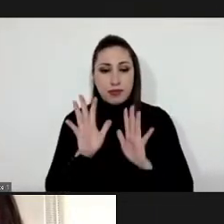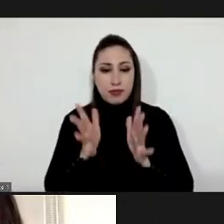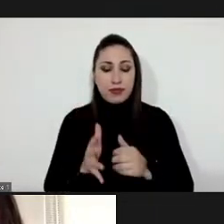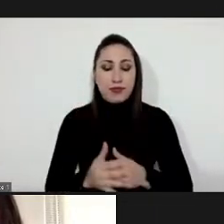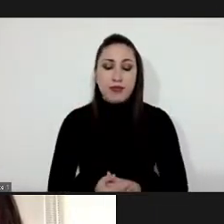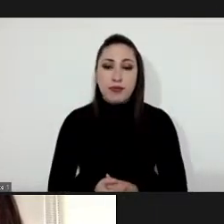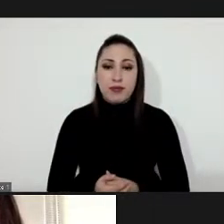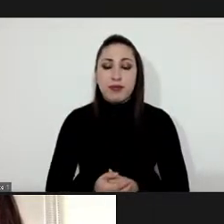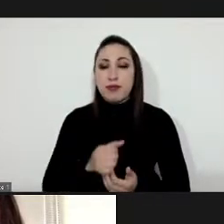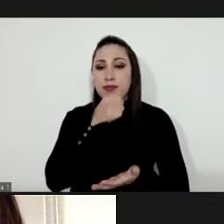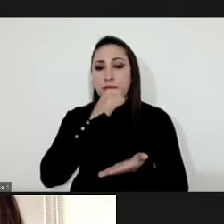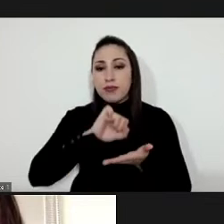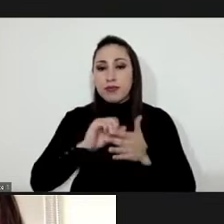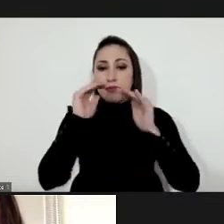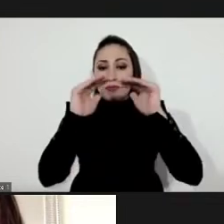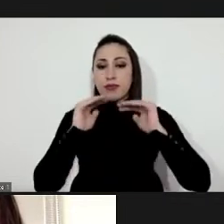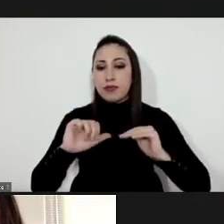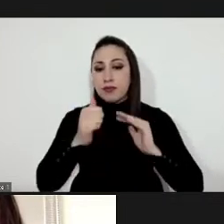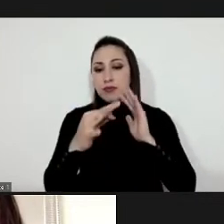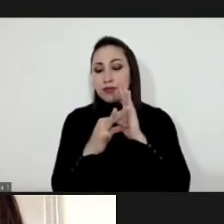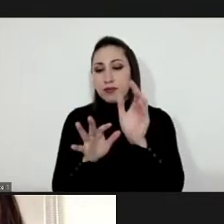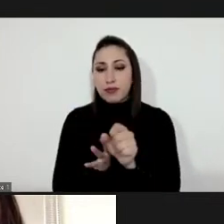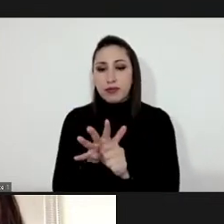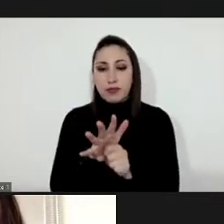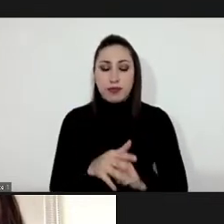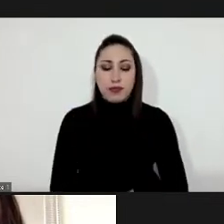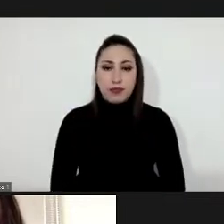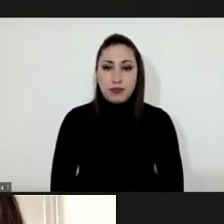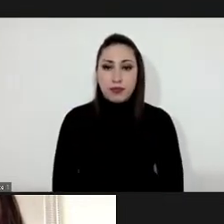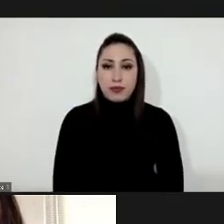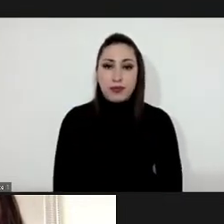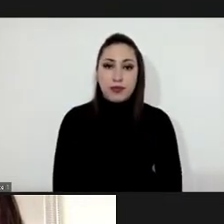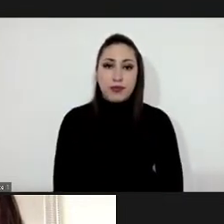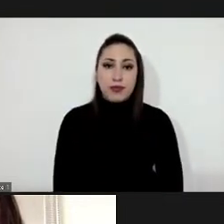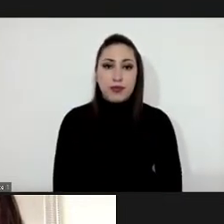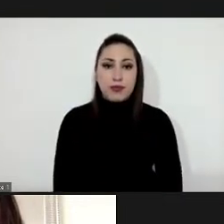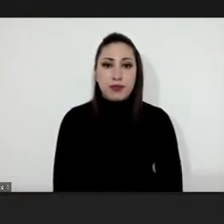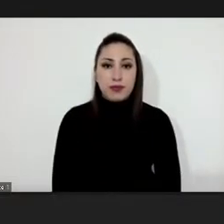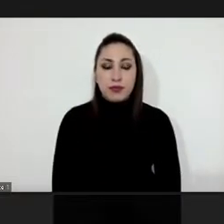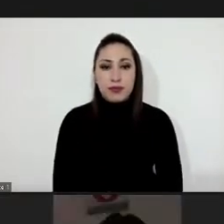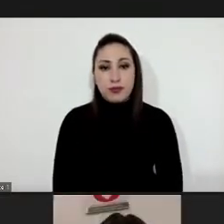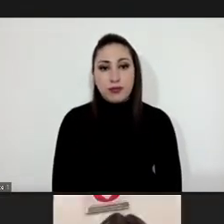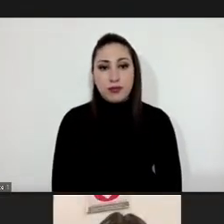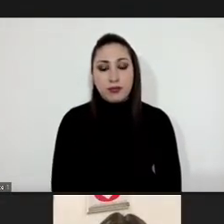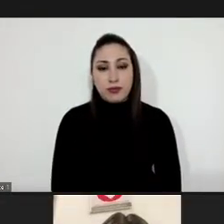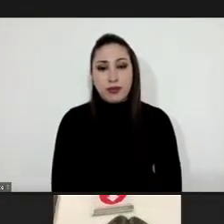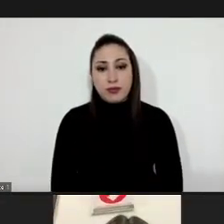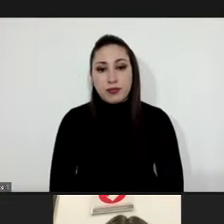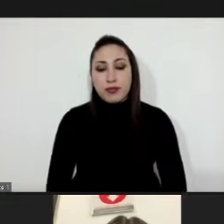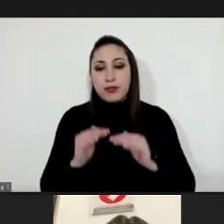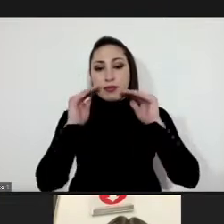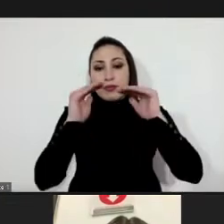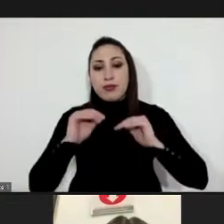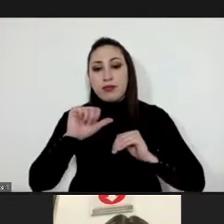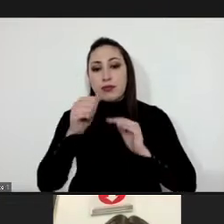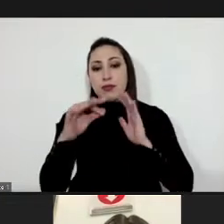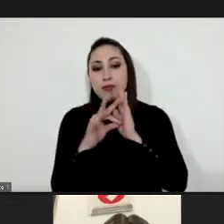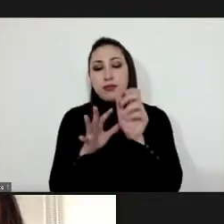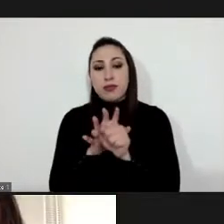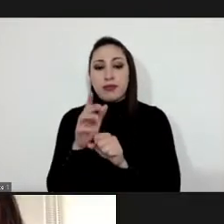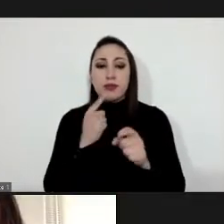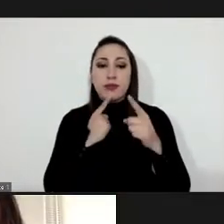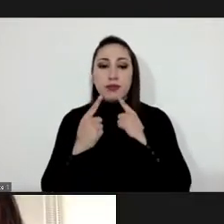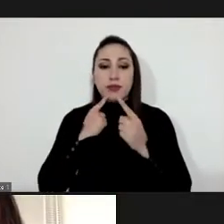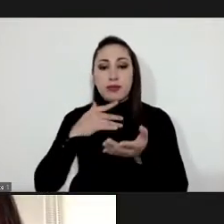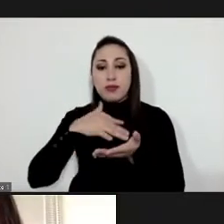a la secretaría proceda con el siguiente punto. El siguiente punto del orden del día es la lectura, discusión y, en su